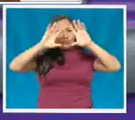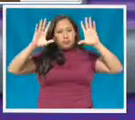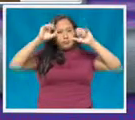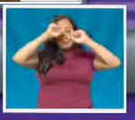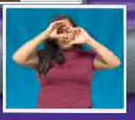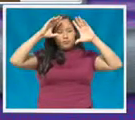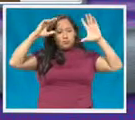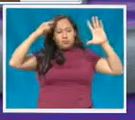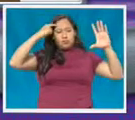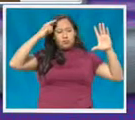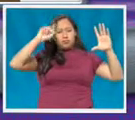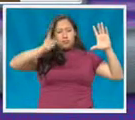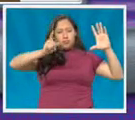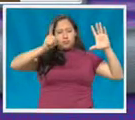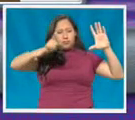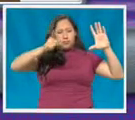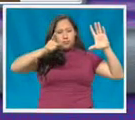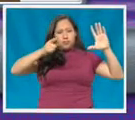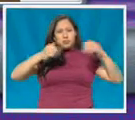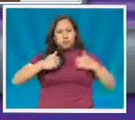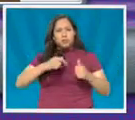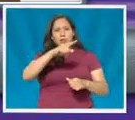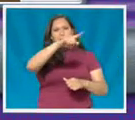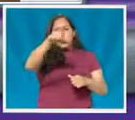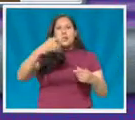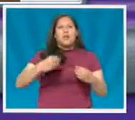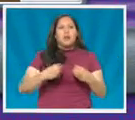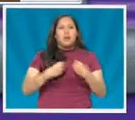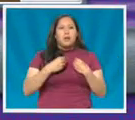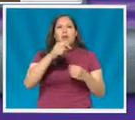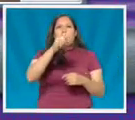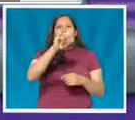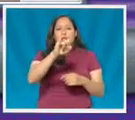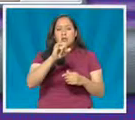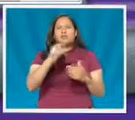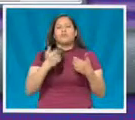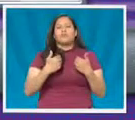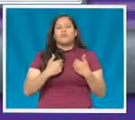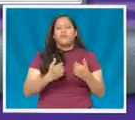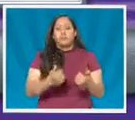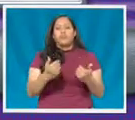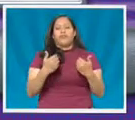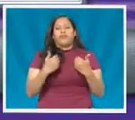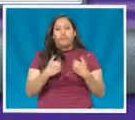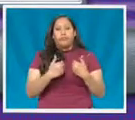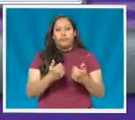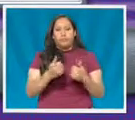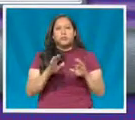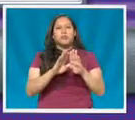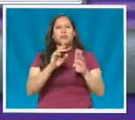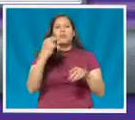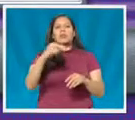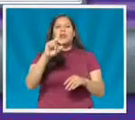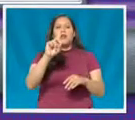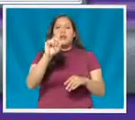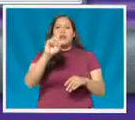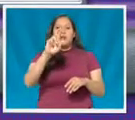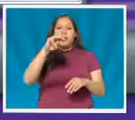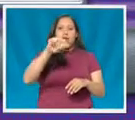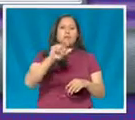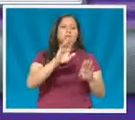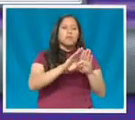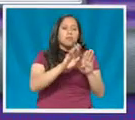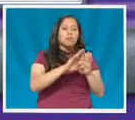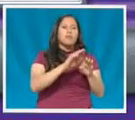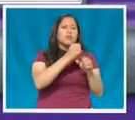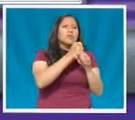central de por qué la vida es así. O sea, una explicación de la vida que es un poco el dharma, ¿no? El dharma y el karma, explicar,